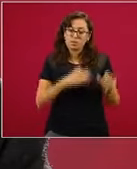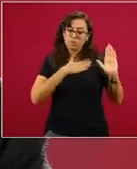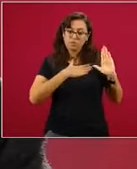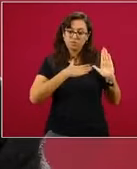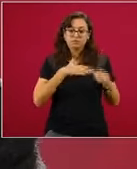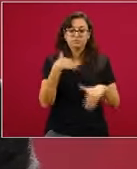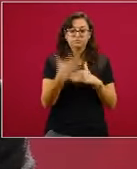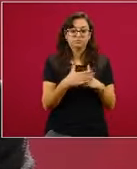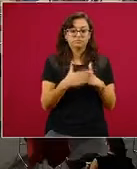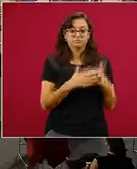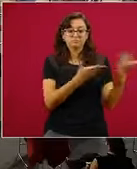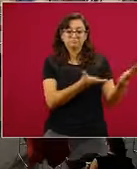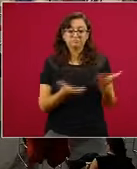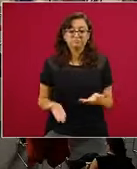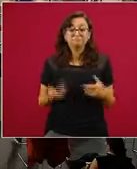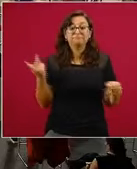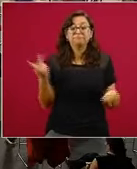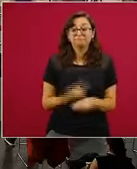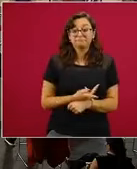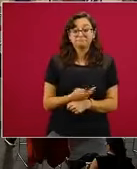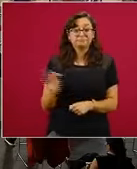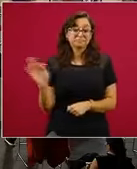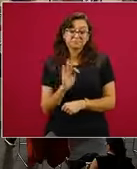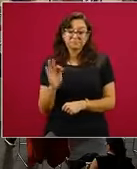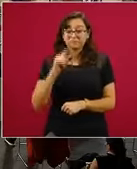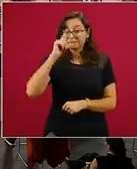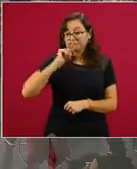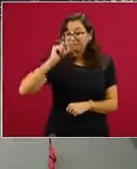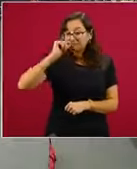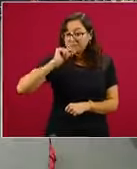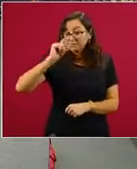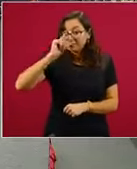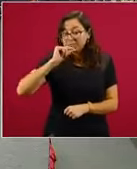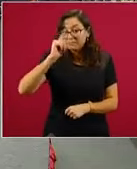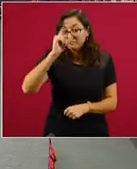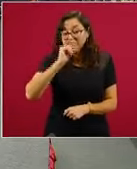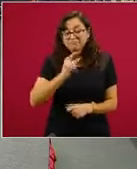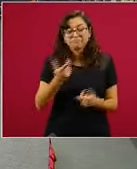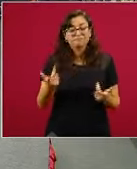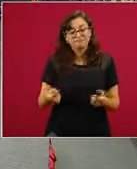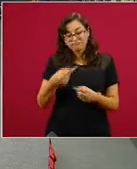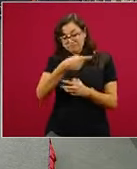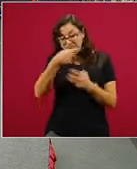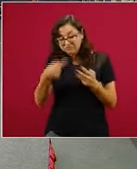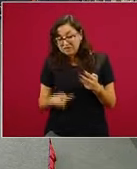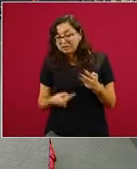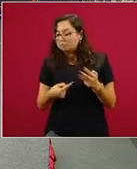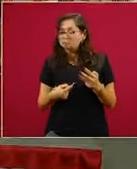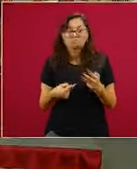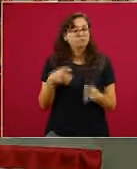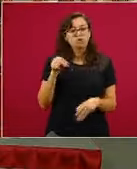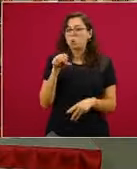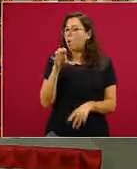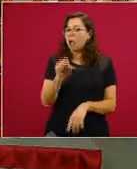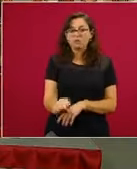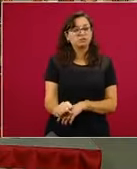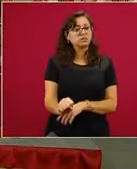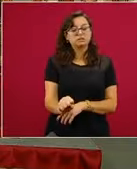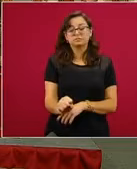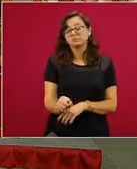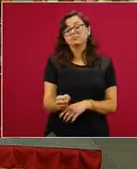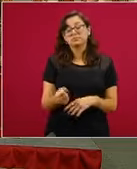vacunas es que el producto no resulte tener con estas características deseables o no satisfaga